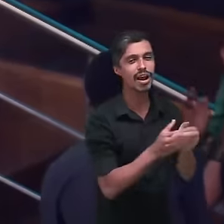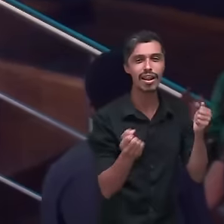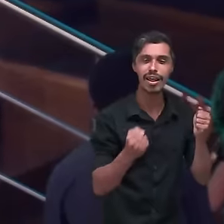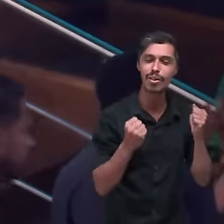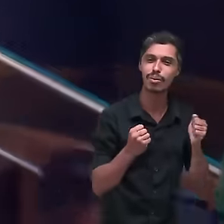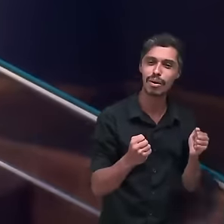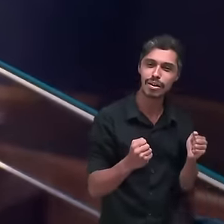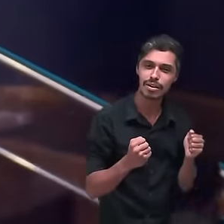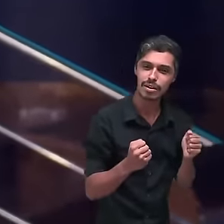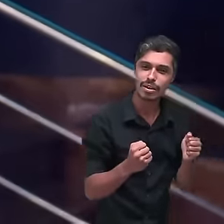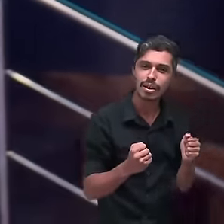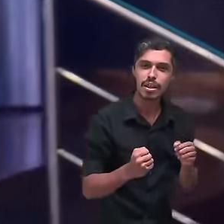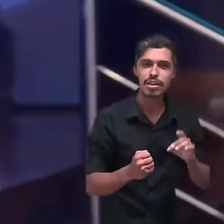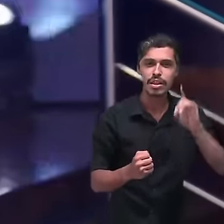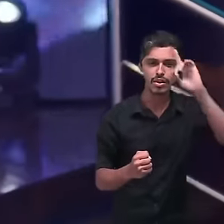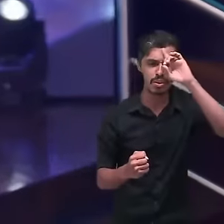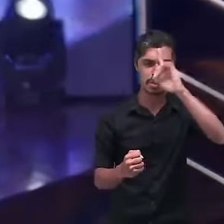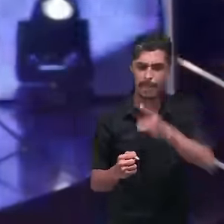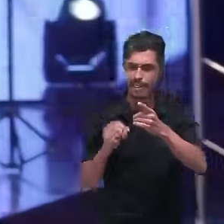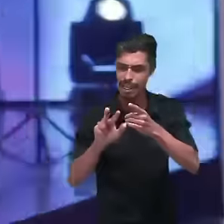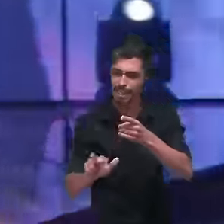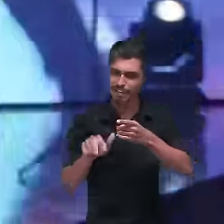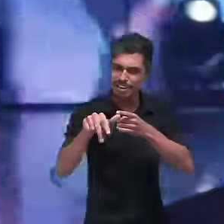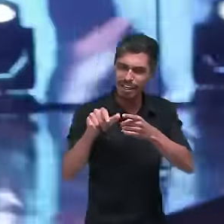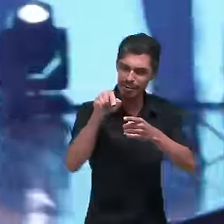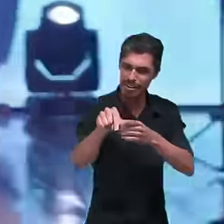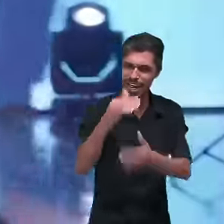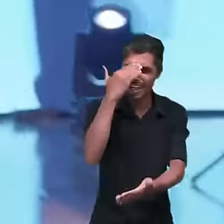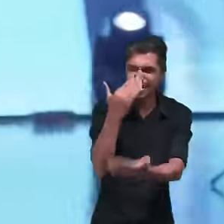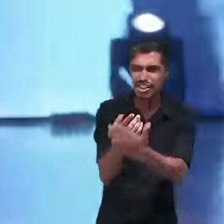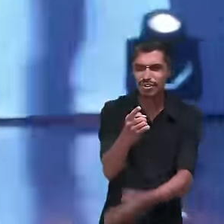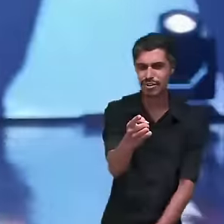Dios va a levantar a alguien que acredita en você.